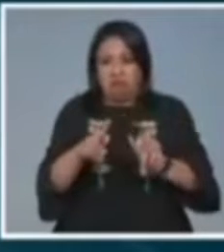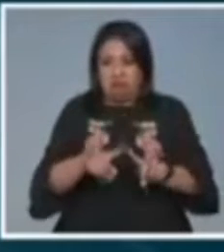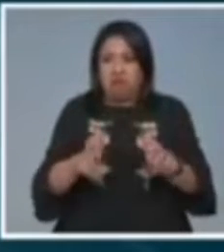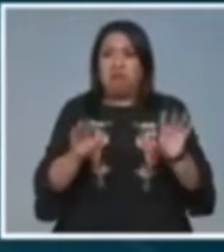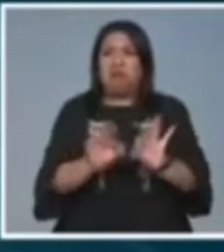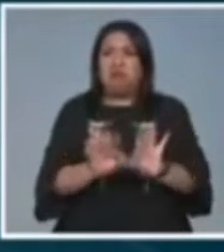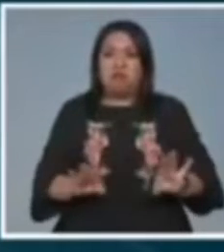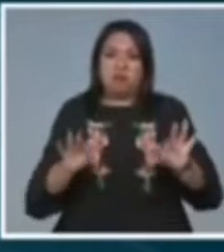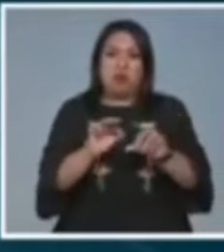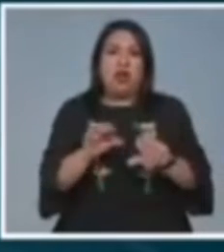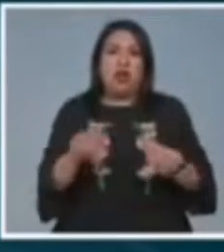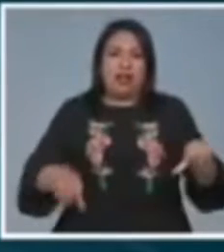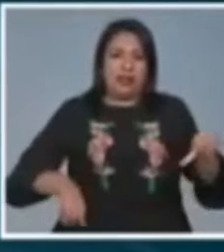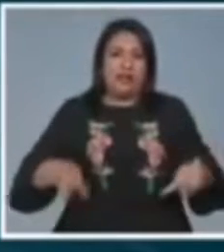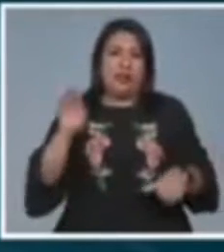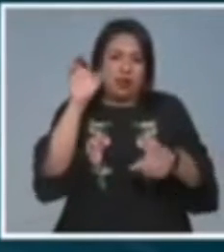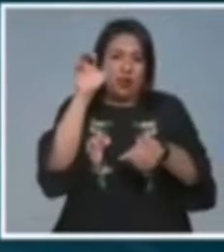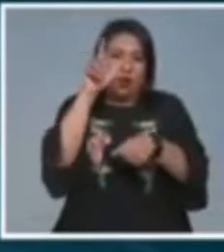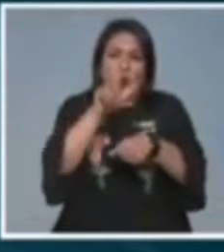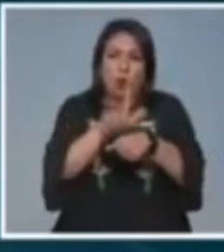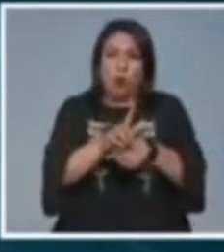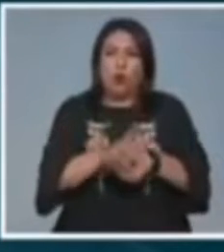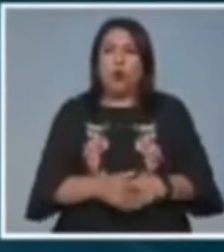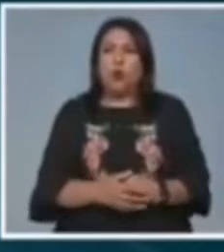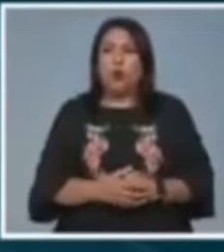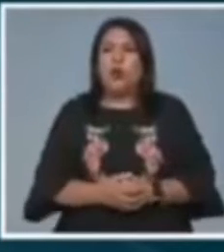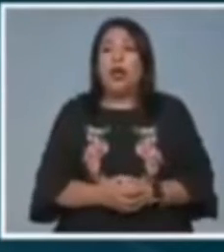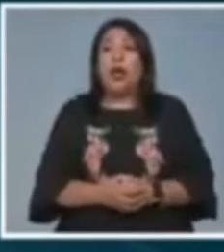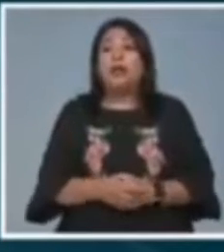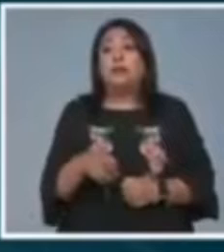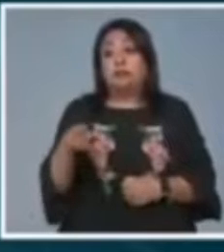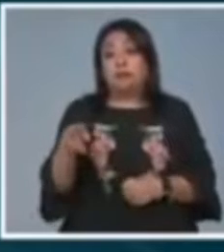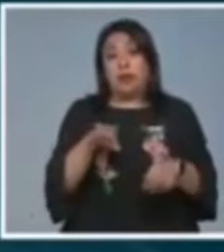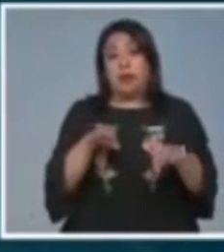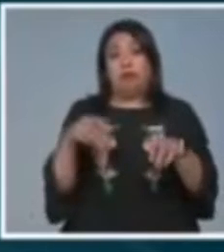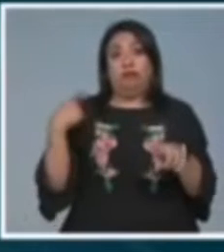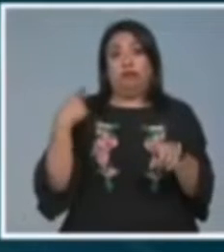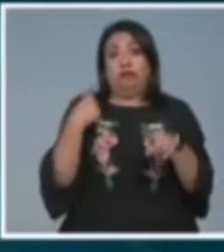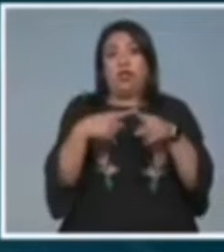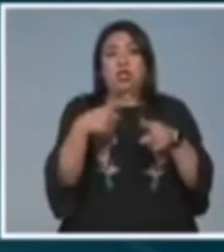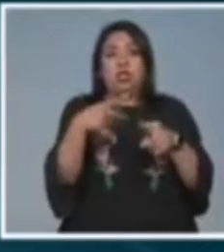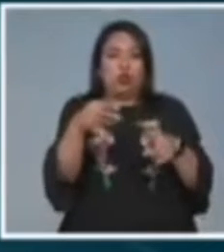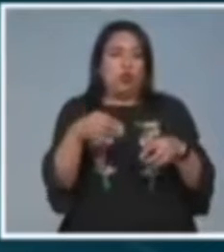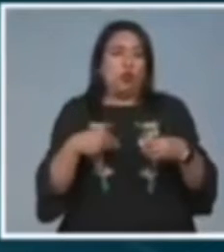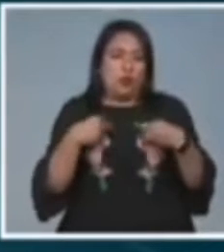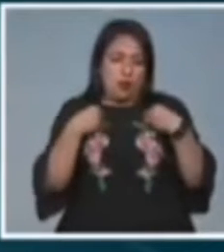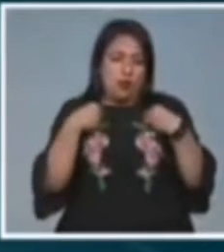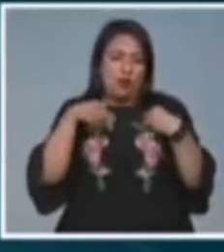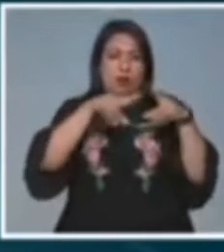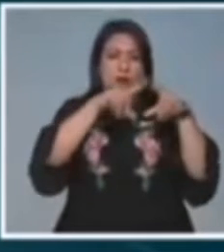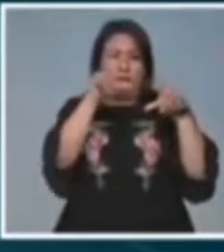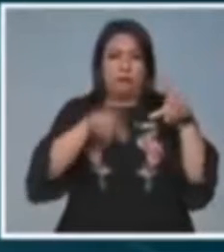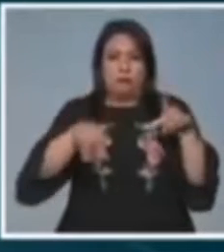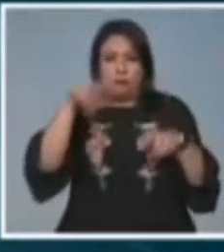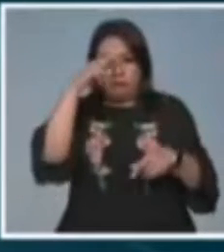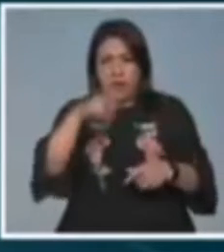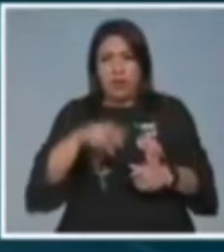y destacadas actividades culturales que desempeñó a lo largo de su vida en nuestro